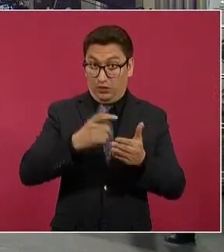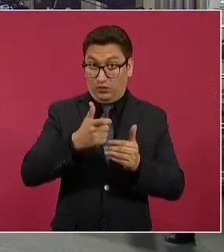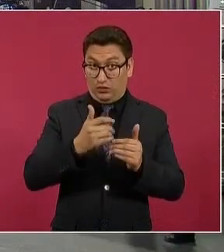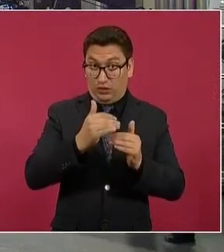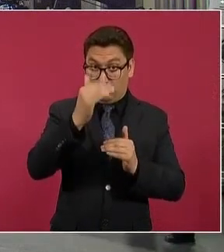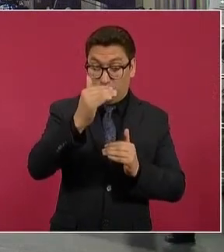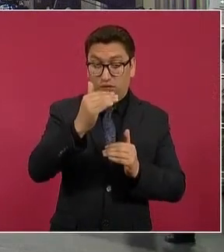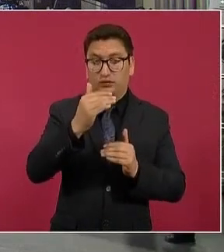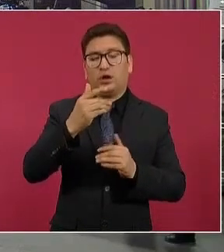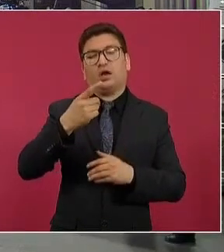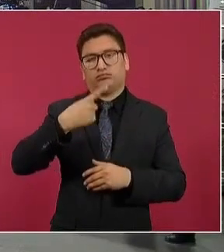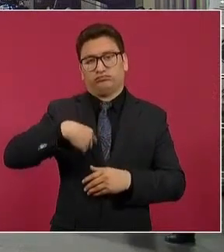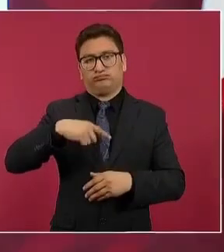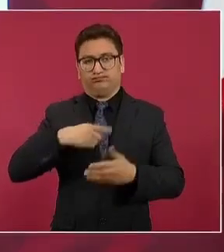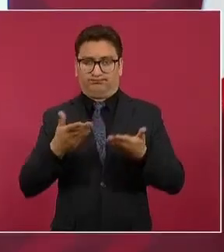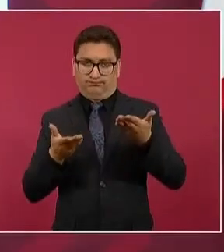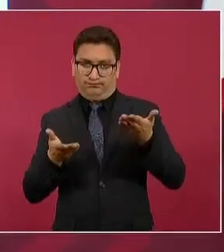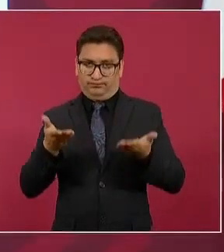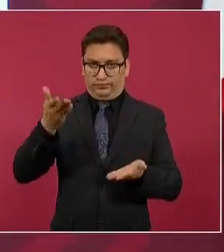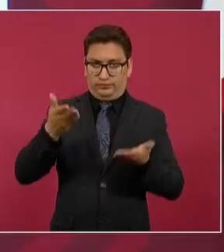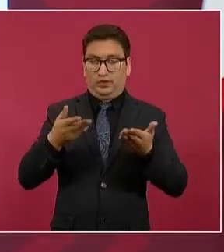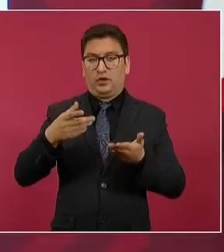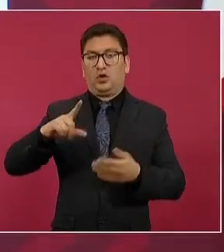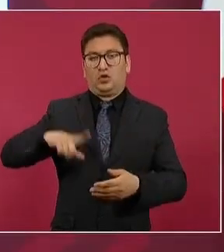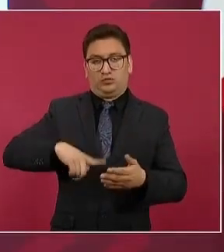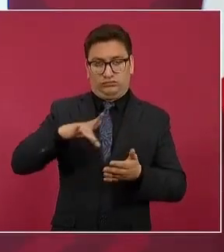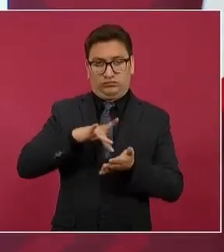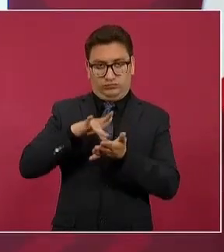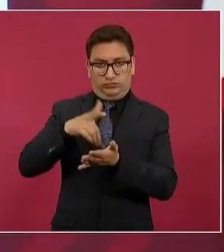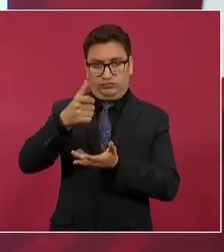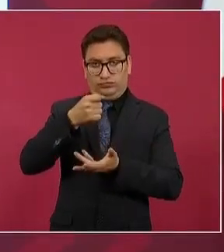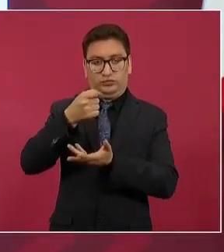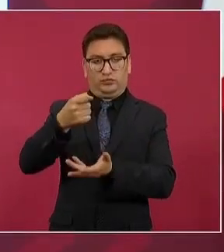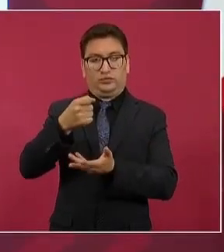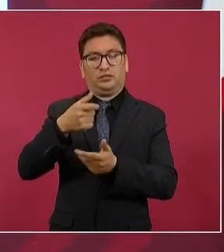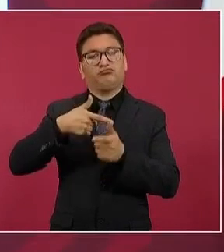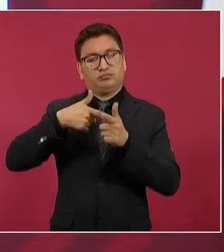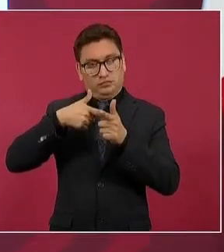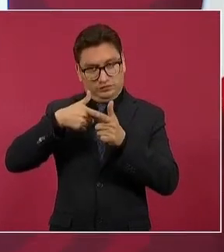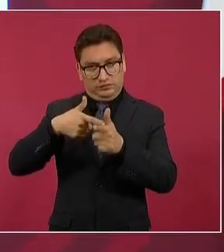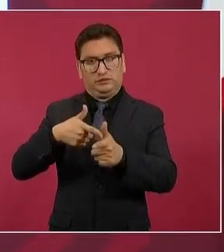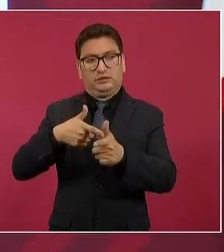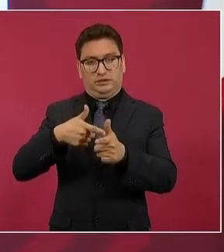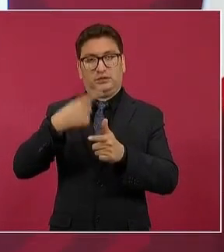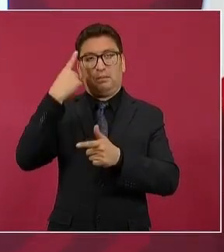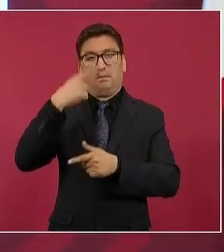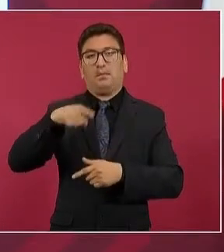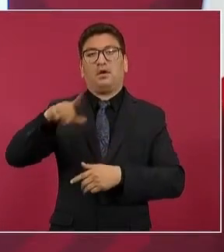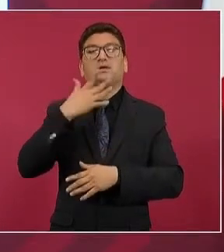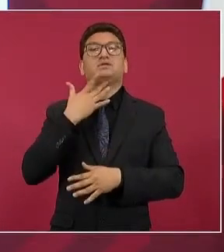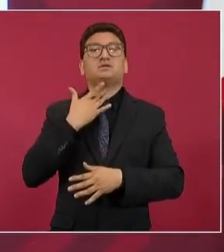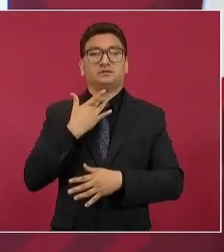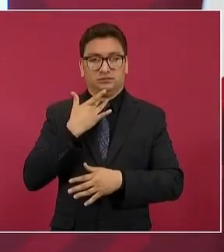compensamos el subsidio que vamos a seguir dando a las